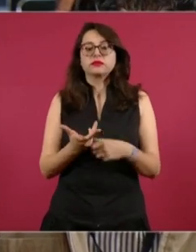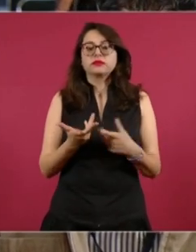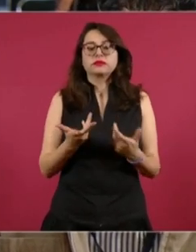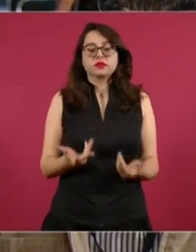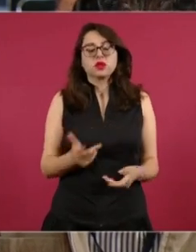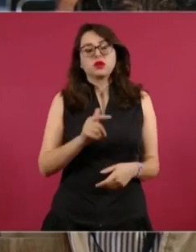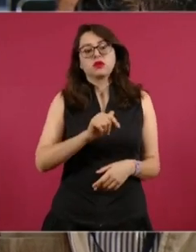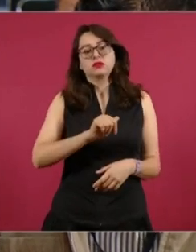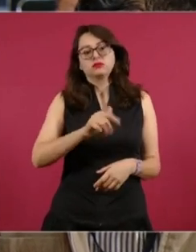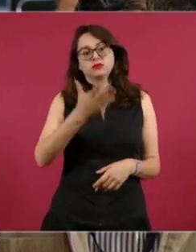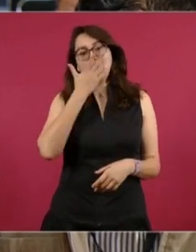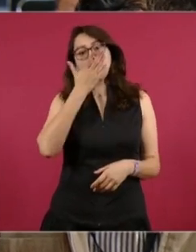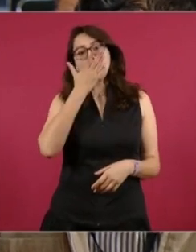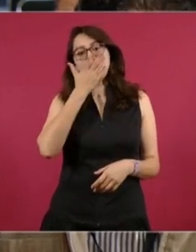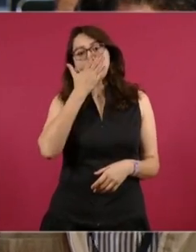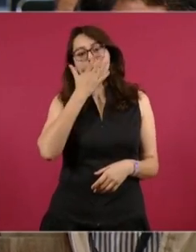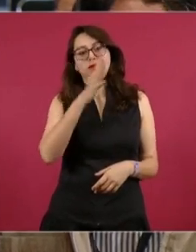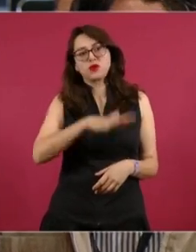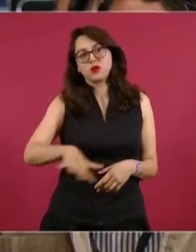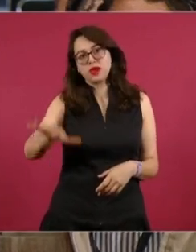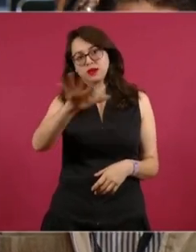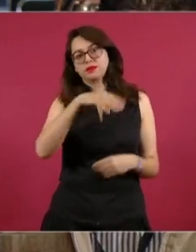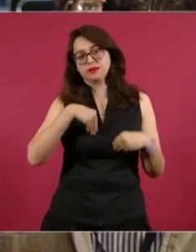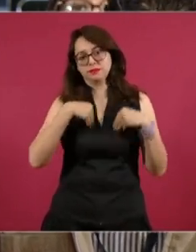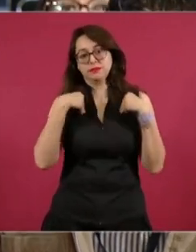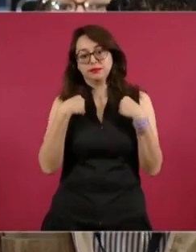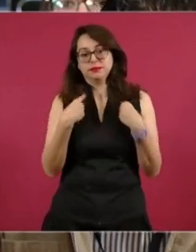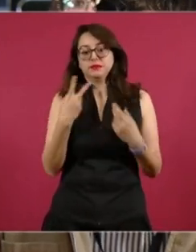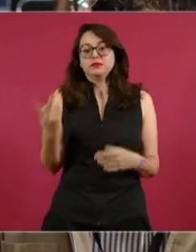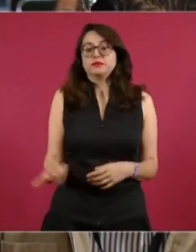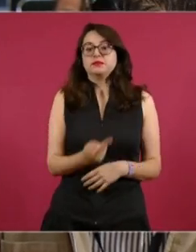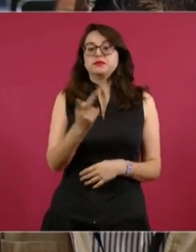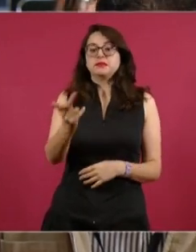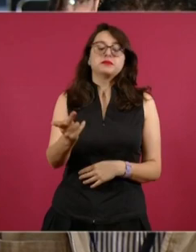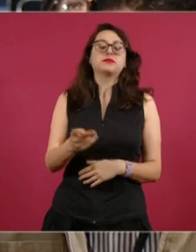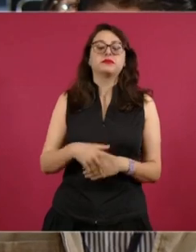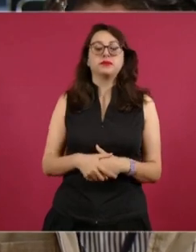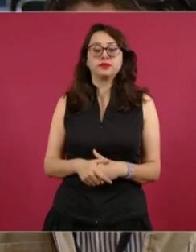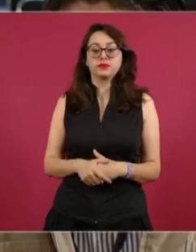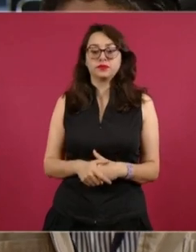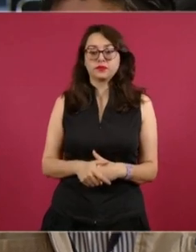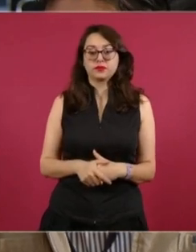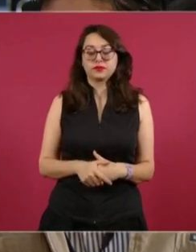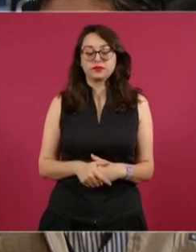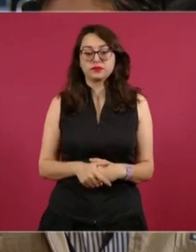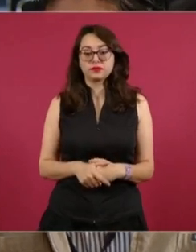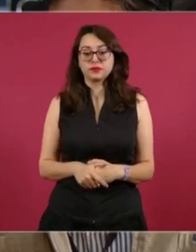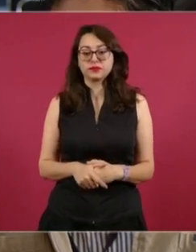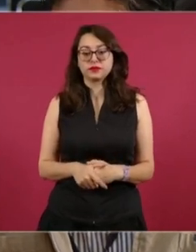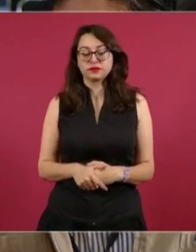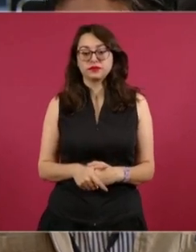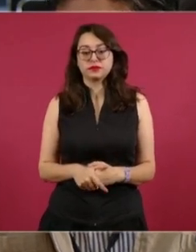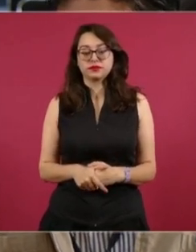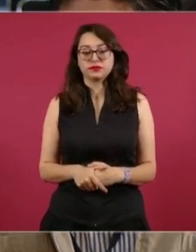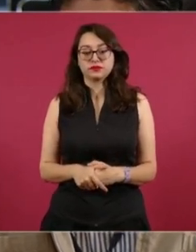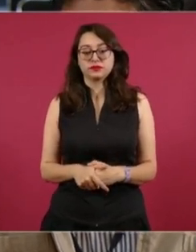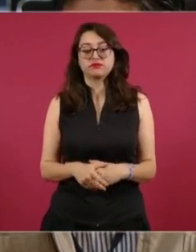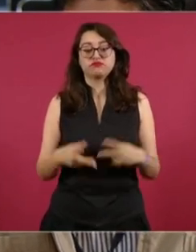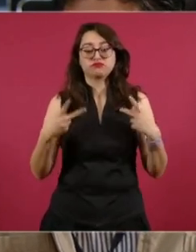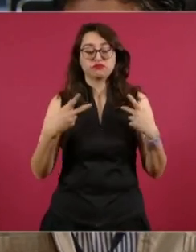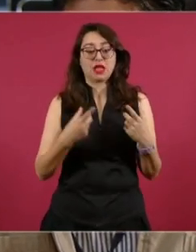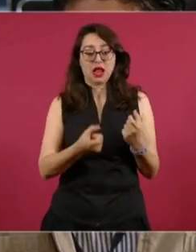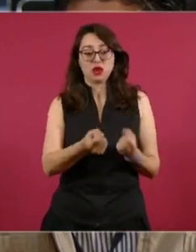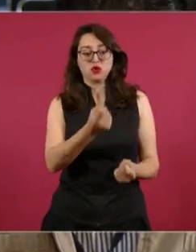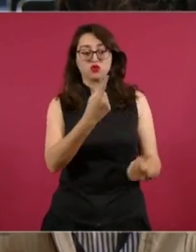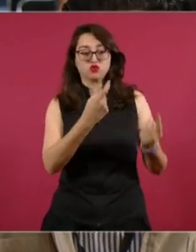Cajeme, otro de Navojoa, otro muchacho de Navojoa. Entonces, preguntarle, bueno, de acuerdo a las versiones de los